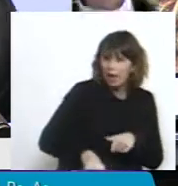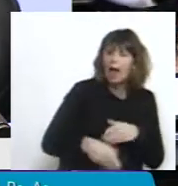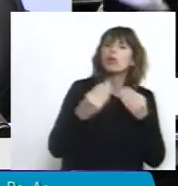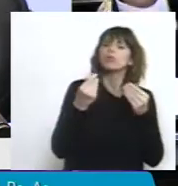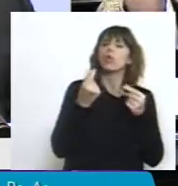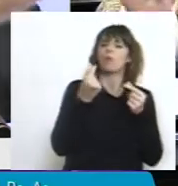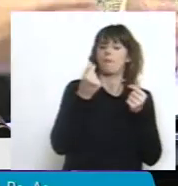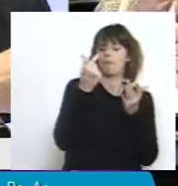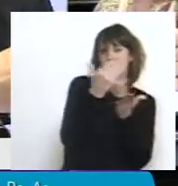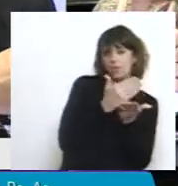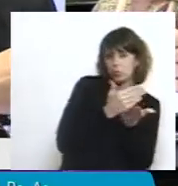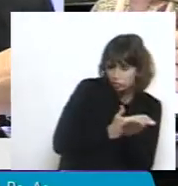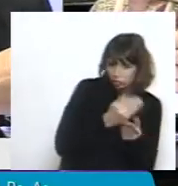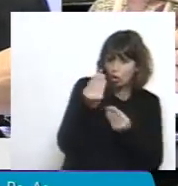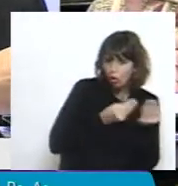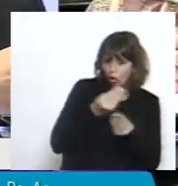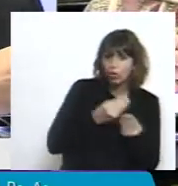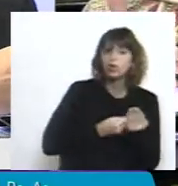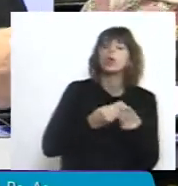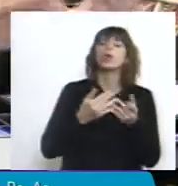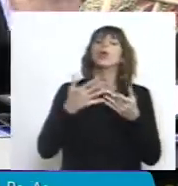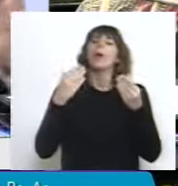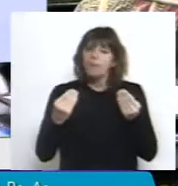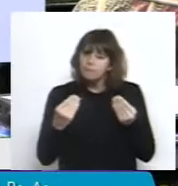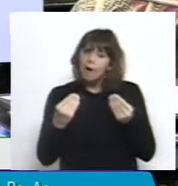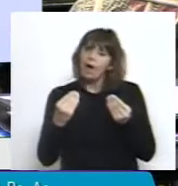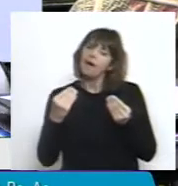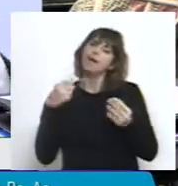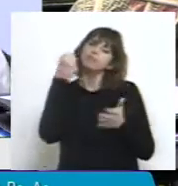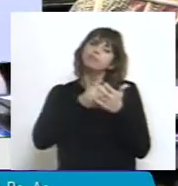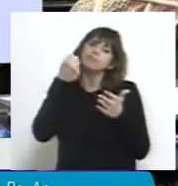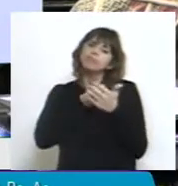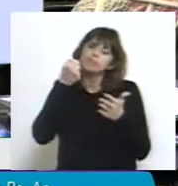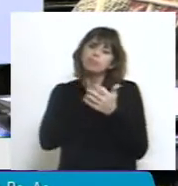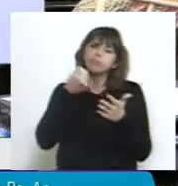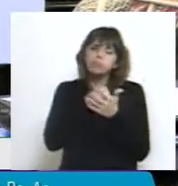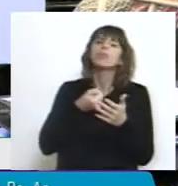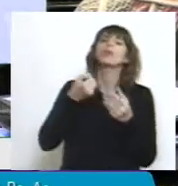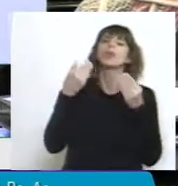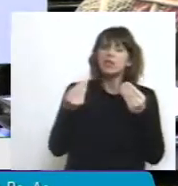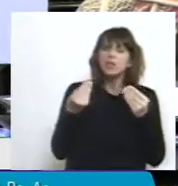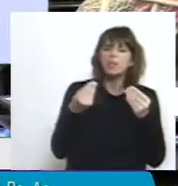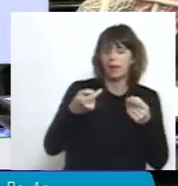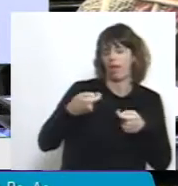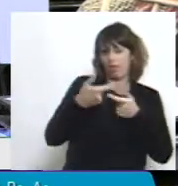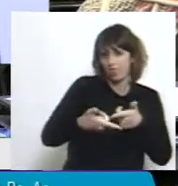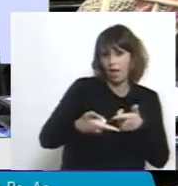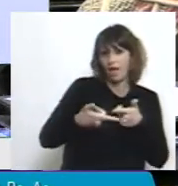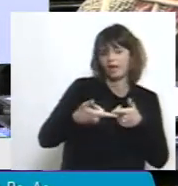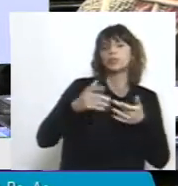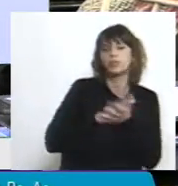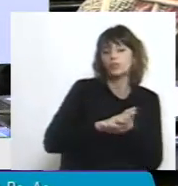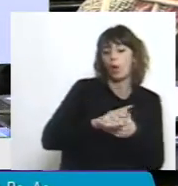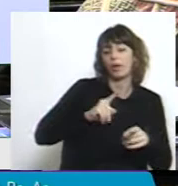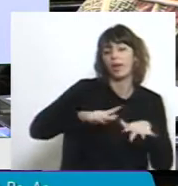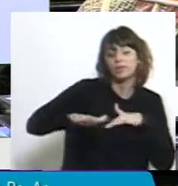enfrentar la debilidad del sector externo y que ha sido consistente para apuntalar el mercado interno. Y la verdad